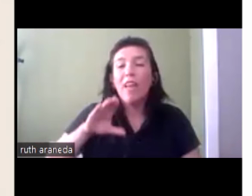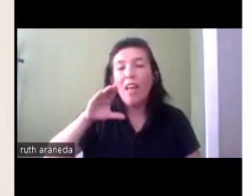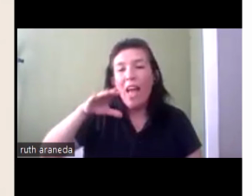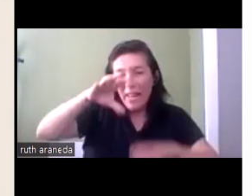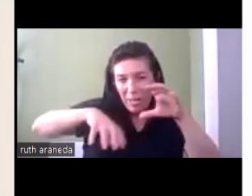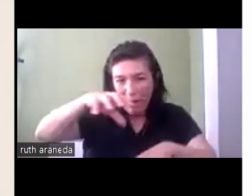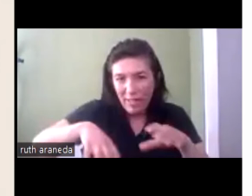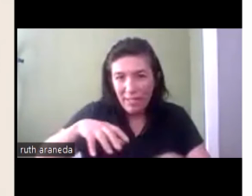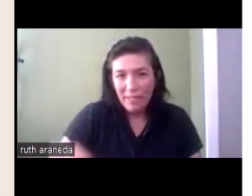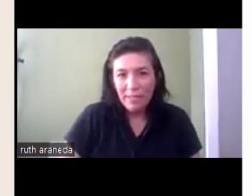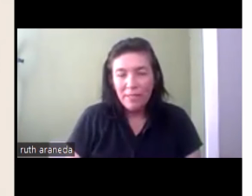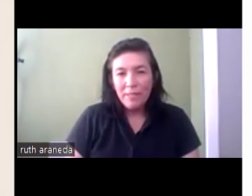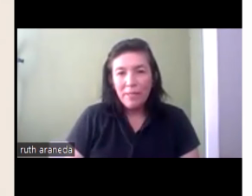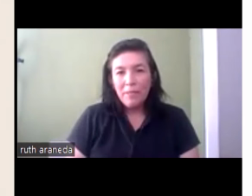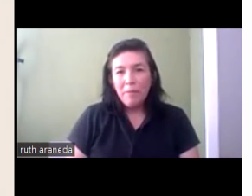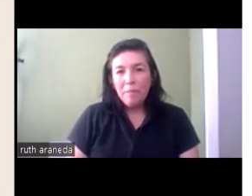escudillas.